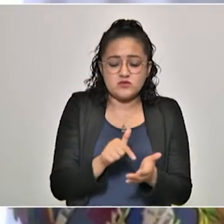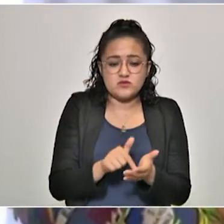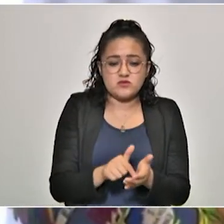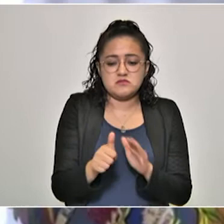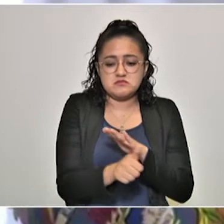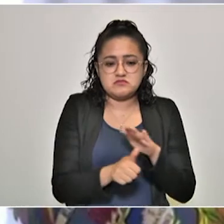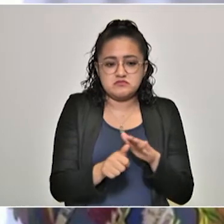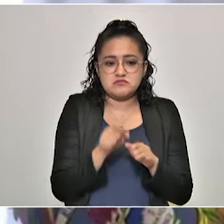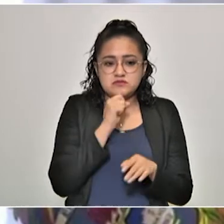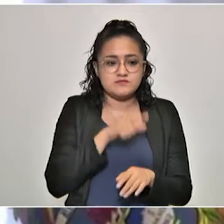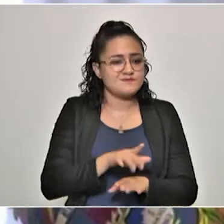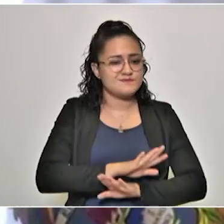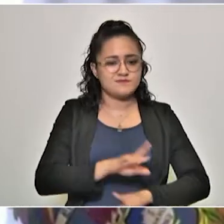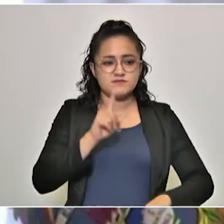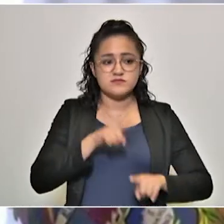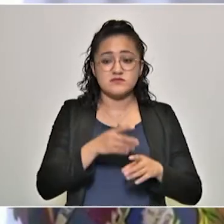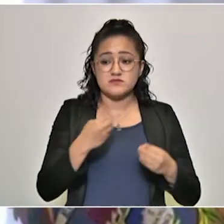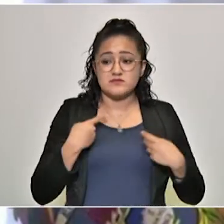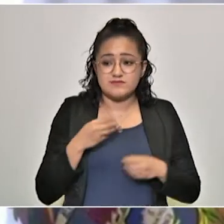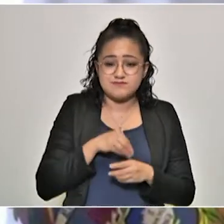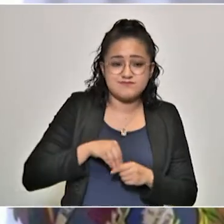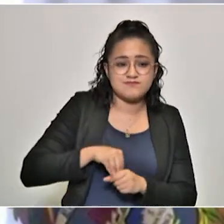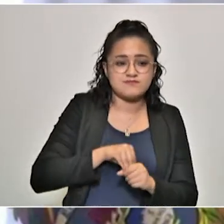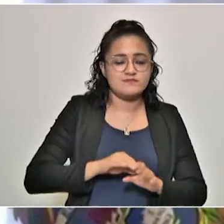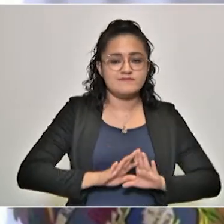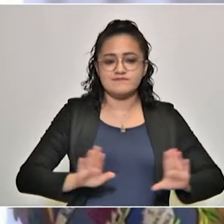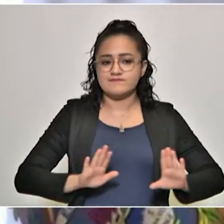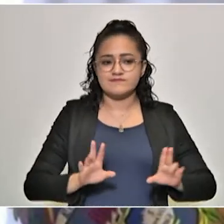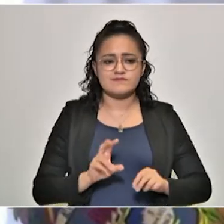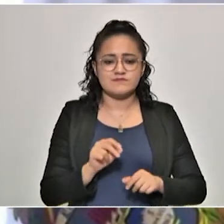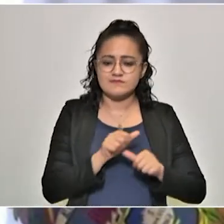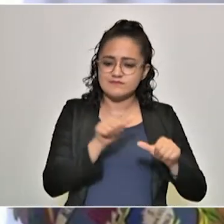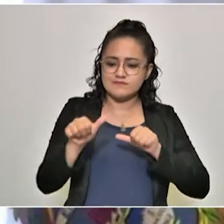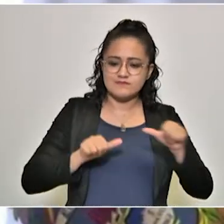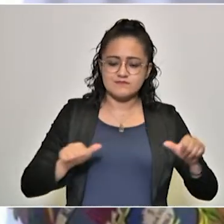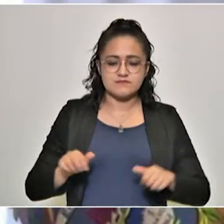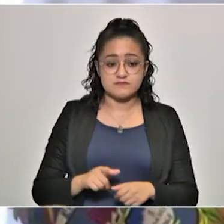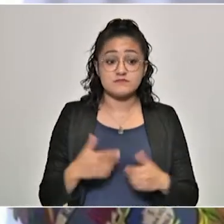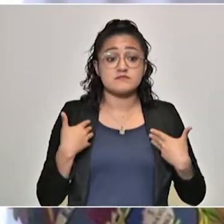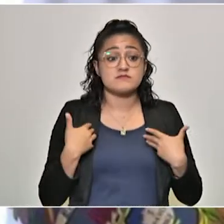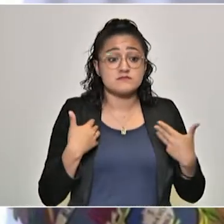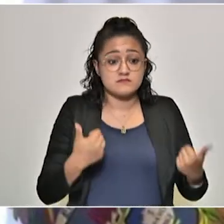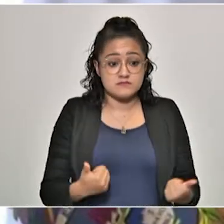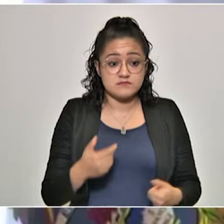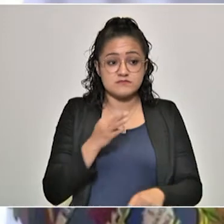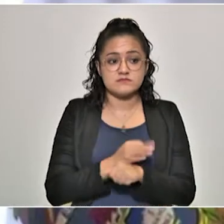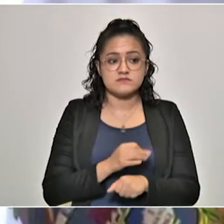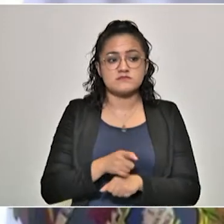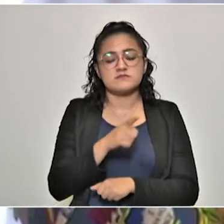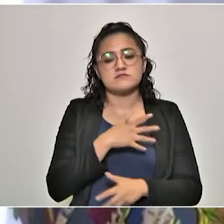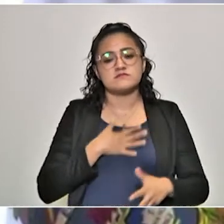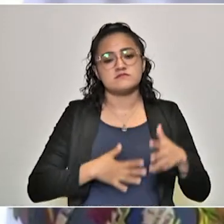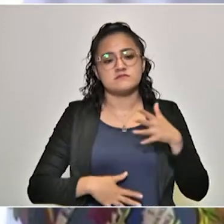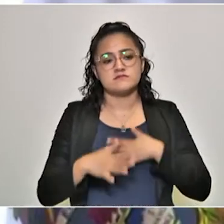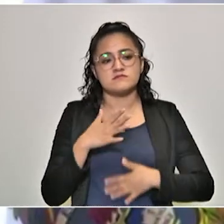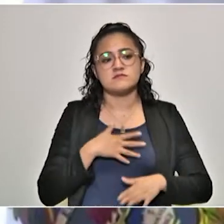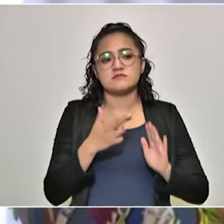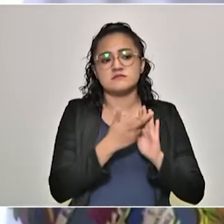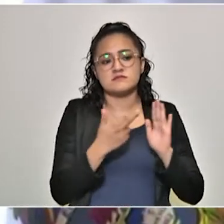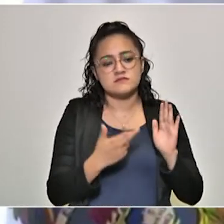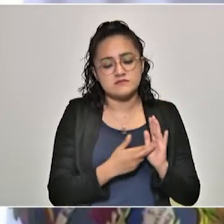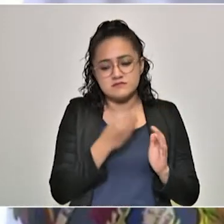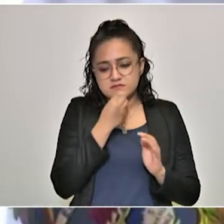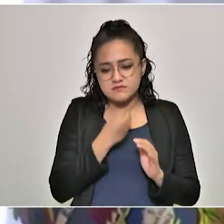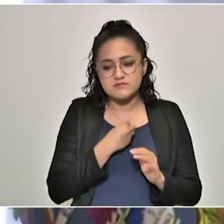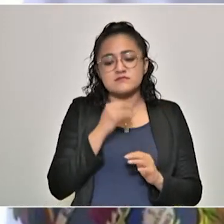mismo lugar con muchas personas. Es entendible que estemos cansados de las reglas y